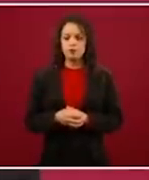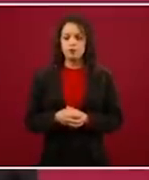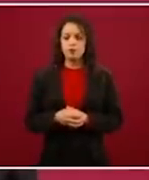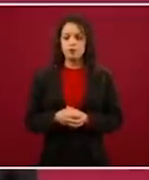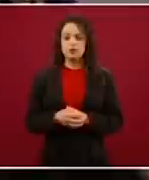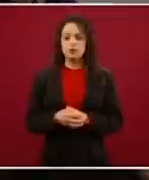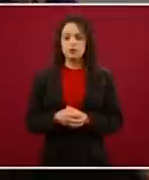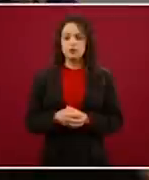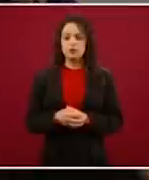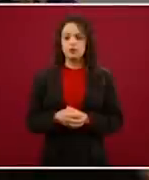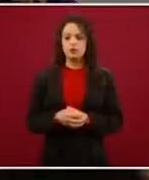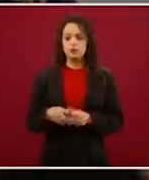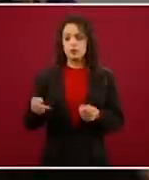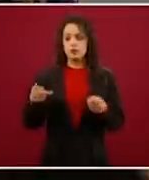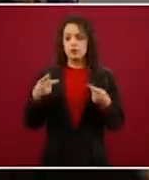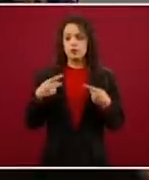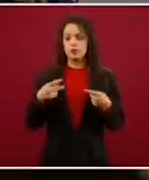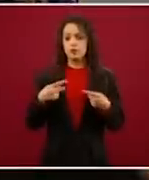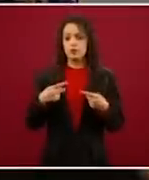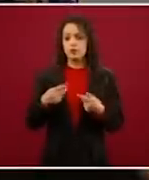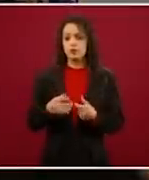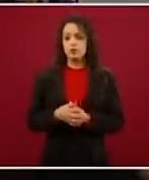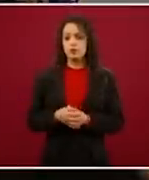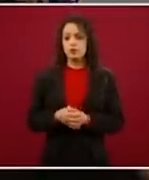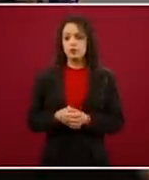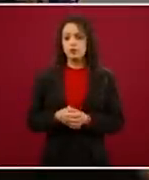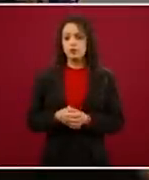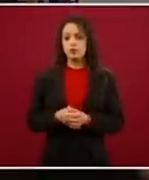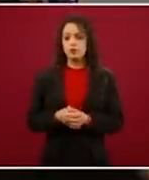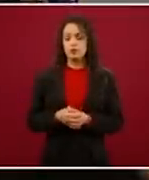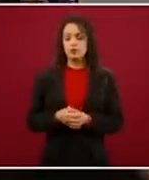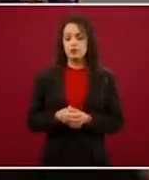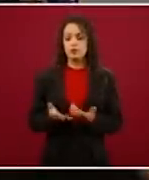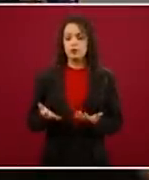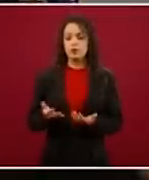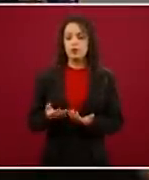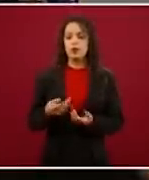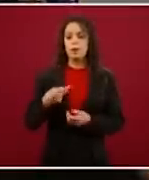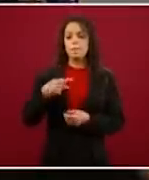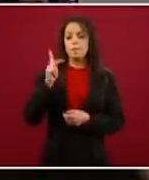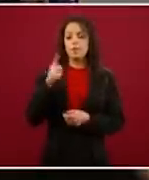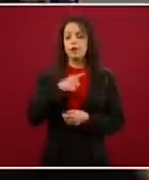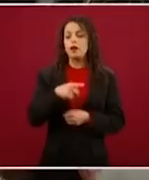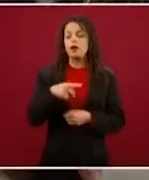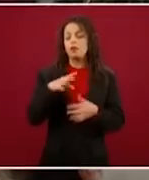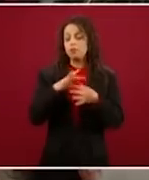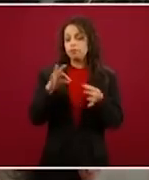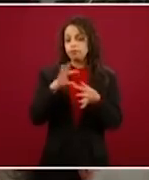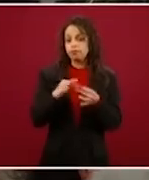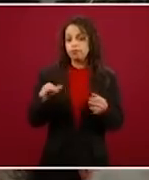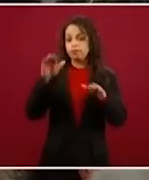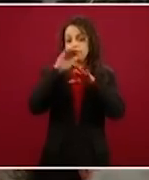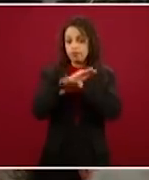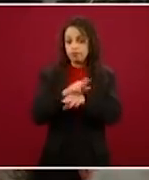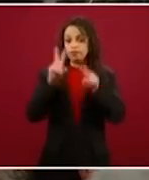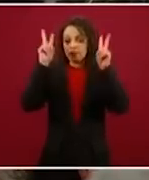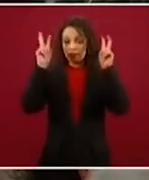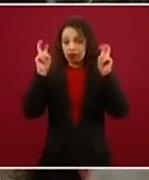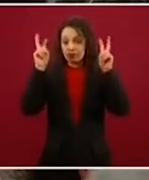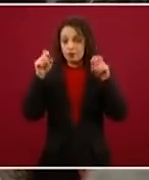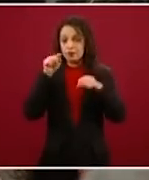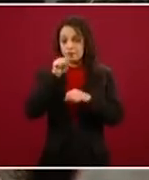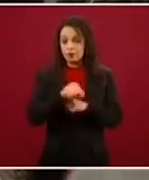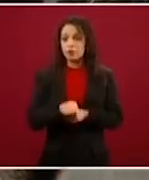como responsables. ¿Por qué con ellas, presidente? Porque yo ya estoy informando ahora. Pero hablar del tema de género particularmente a sí, usted. Sí. Usted